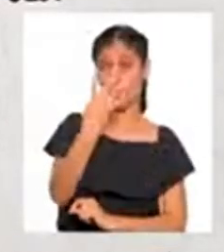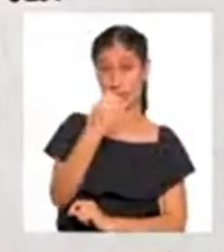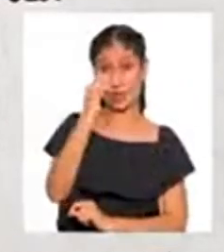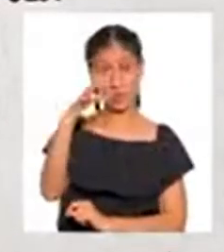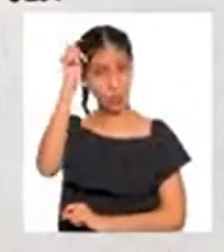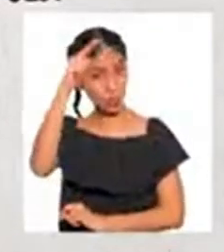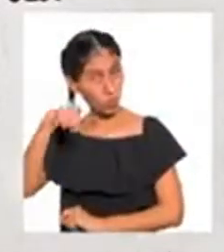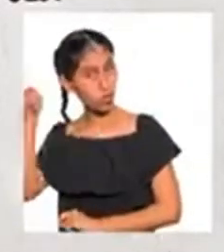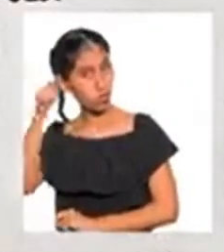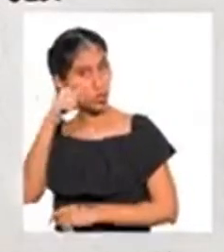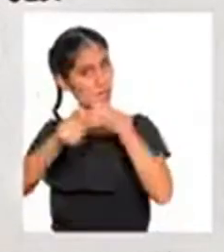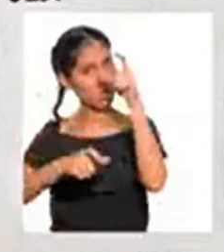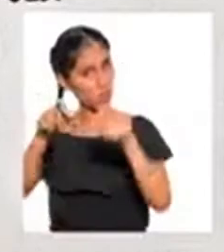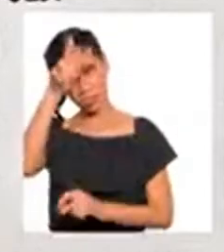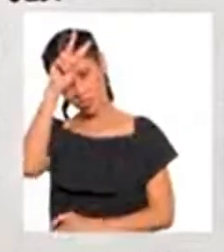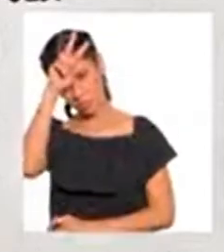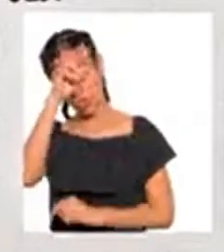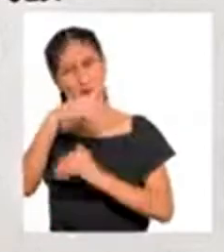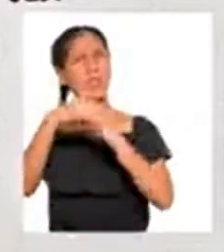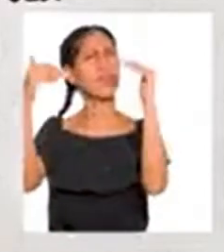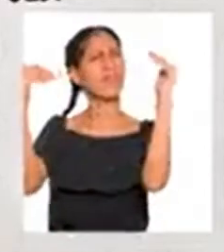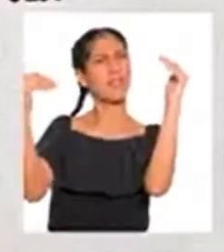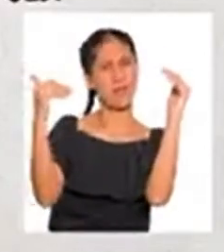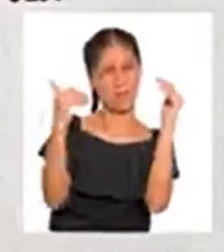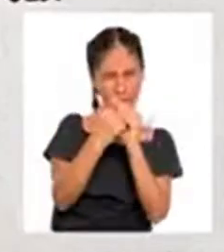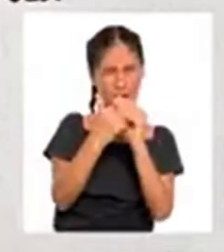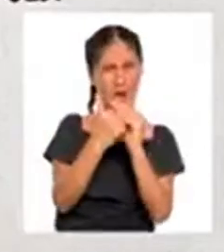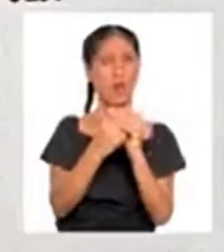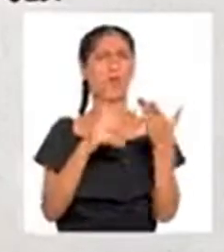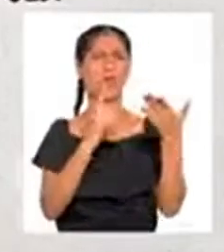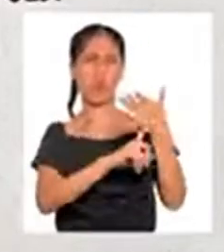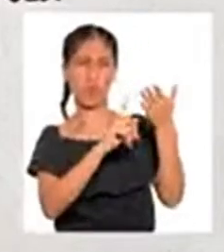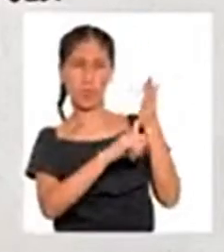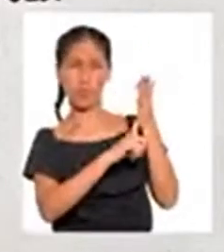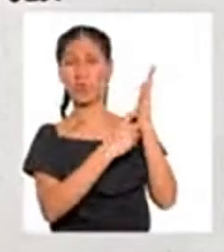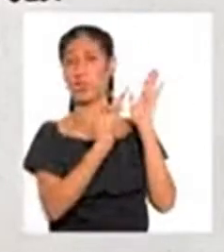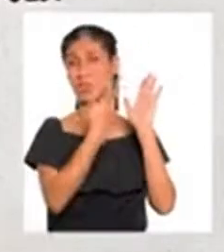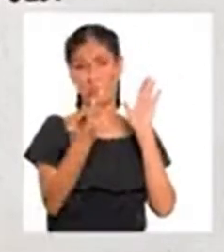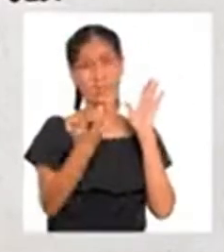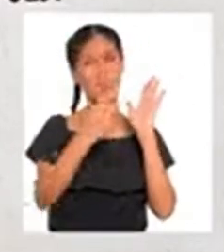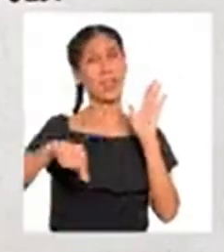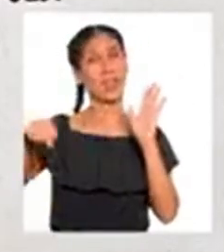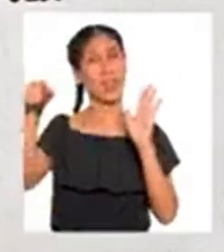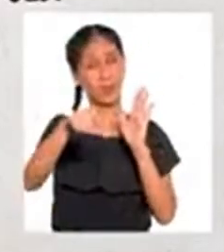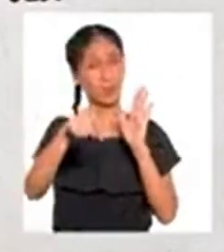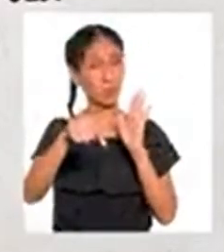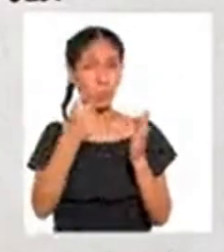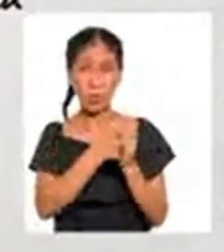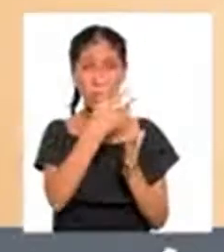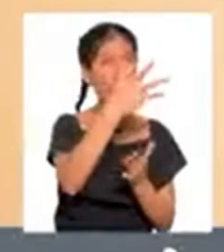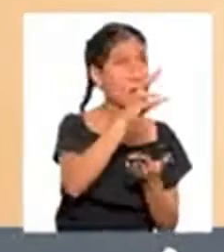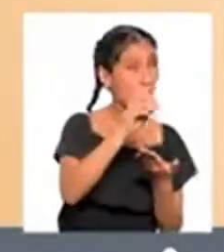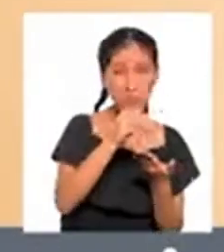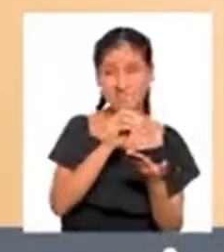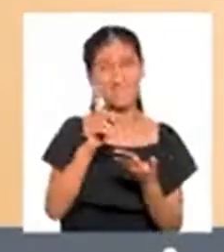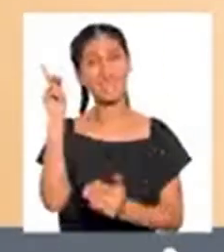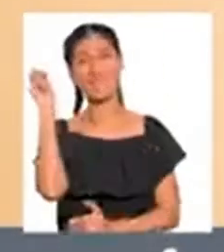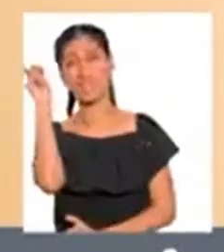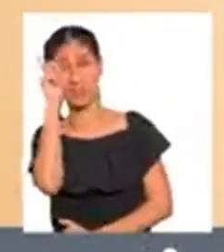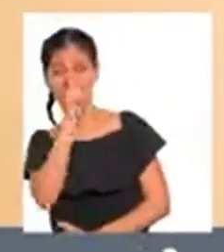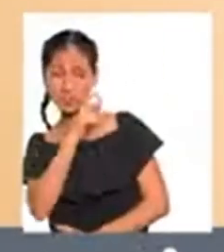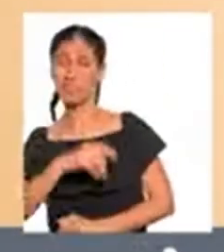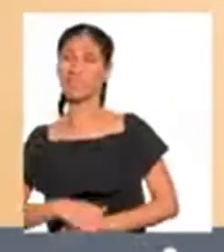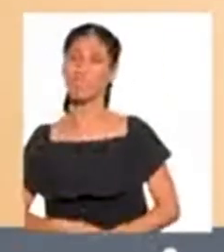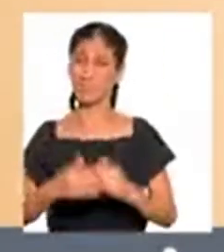se encuentra por debajo del valor de una canasta mínima de consumo alimentaria y no alimentaria. Es decir,